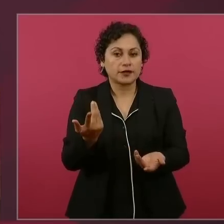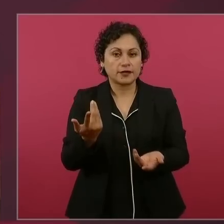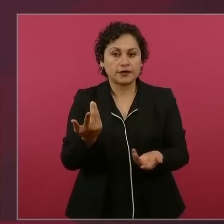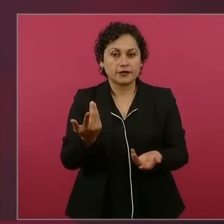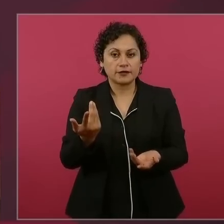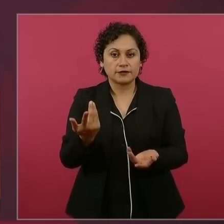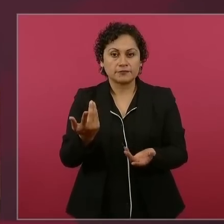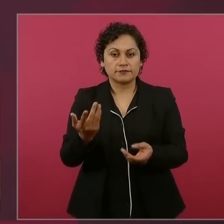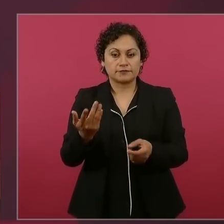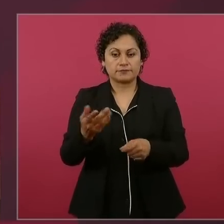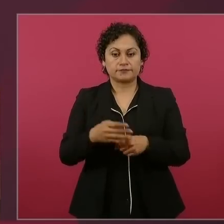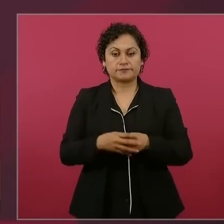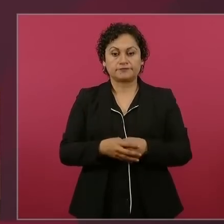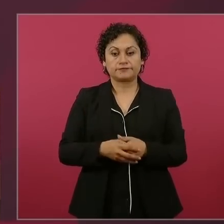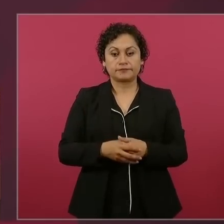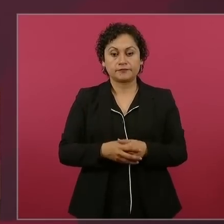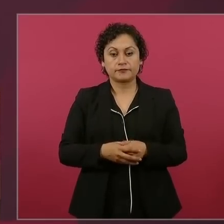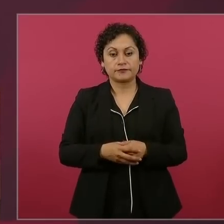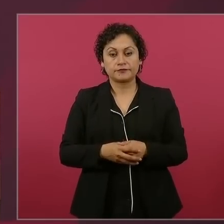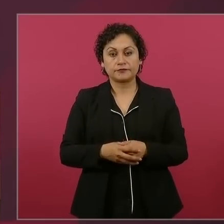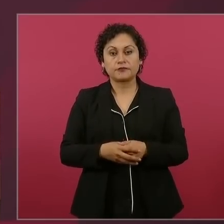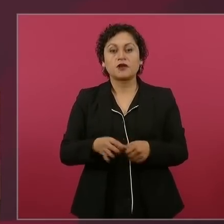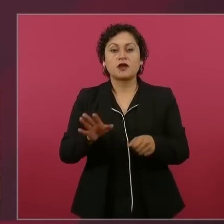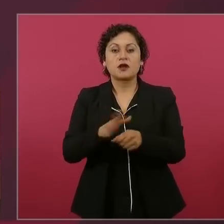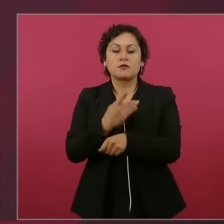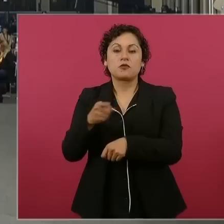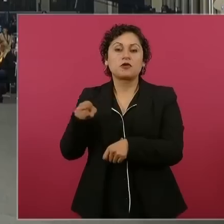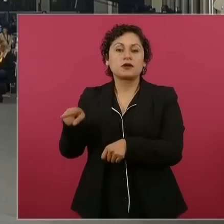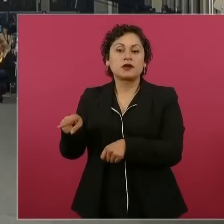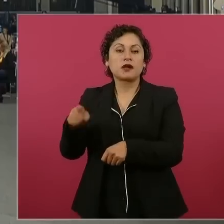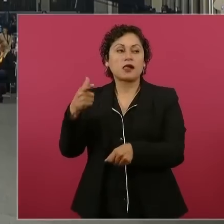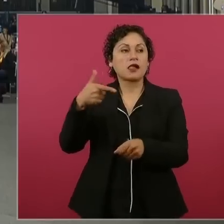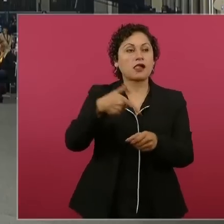no hay aumentos en el precio de las gasolinas,